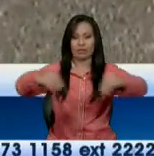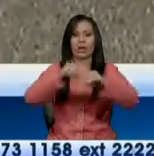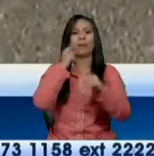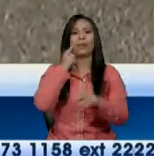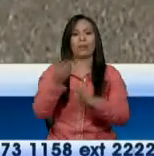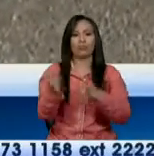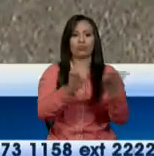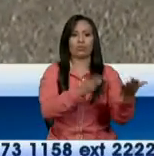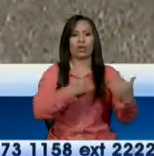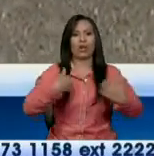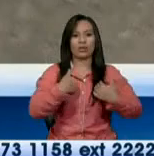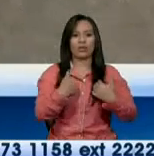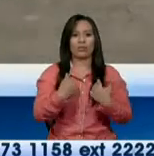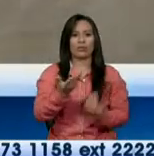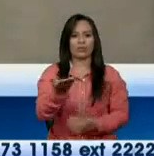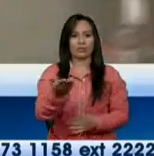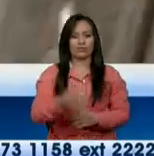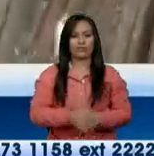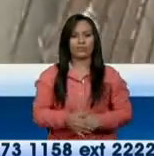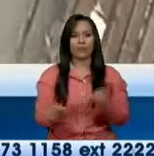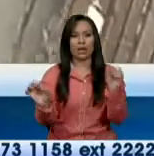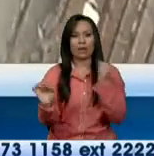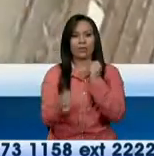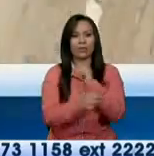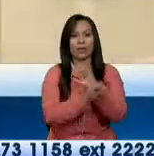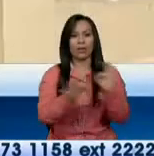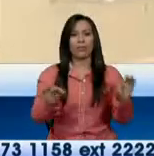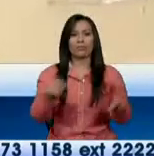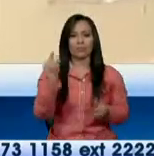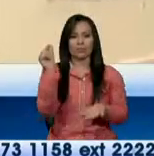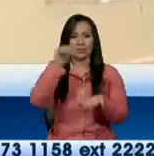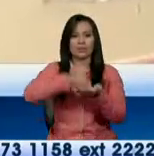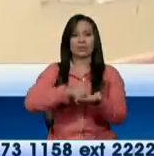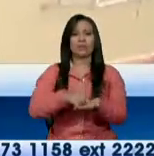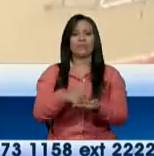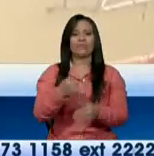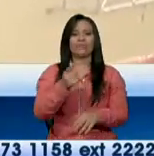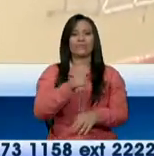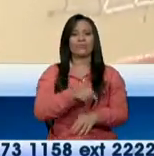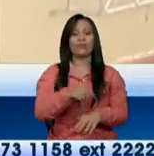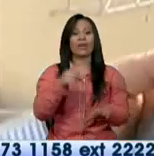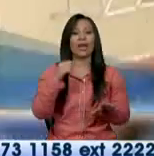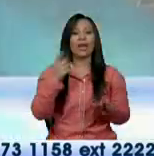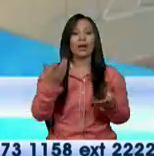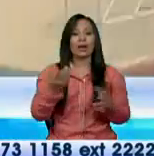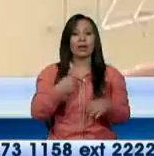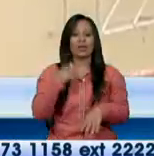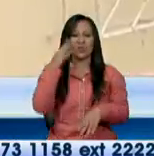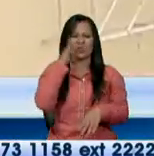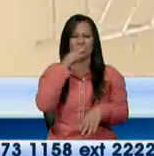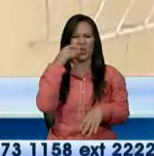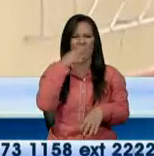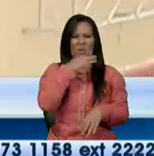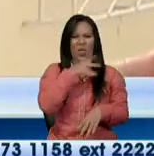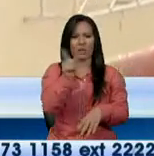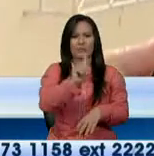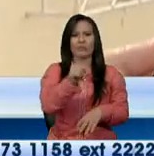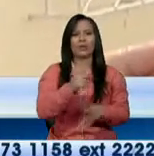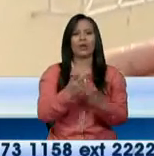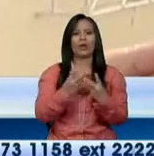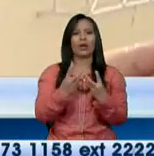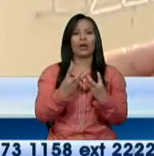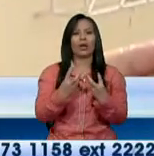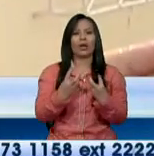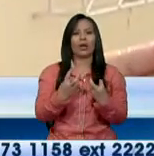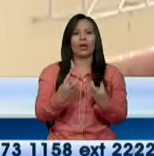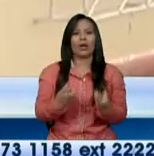o cañerías. Está a base de bromadilona que lo va a secar, no lo va a dejar que se descomponga en el momento, que poco a poco lo va a ir secando y así no